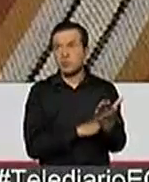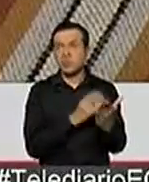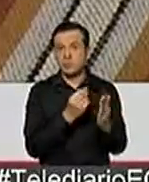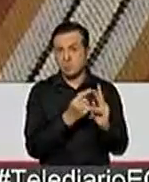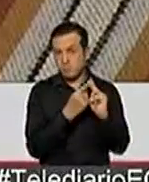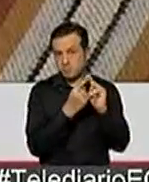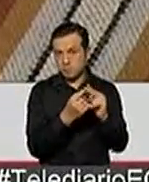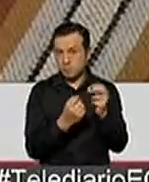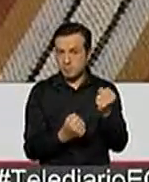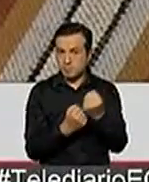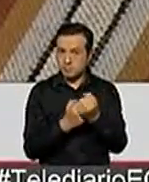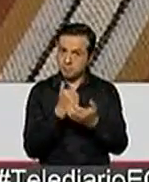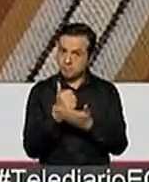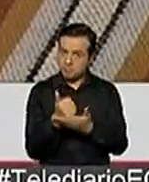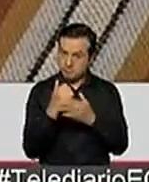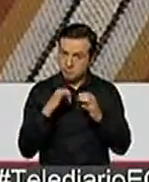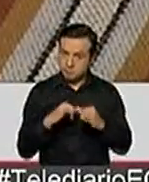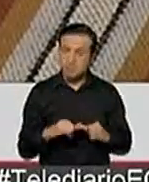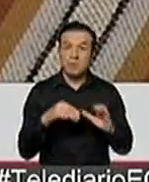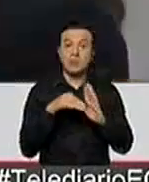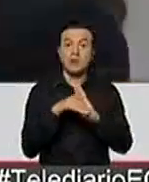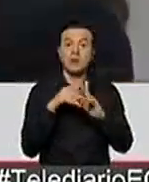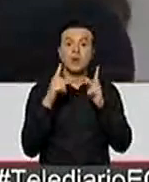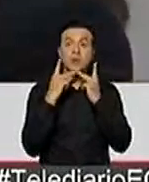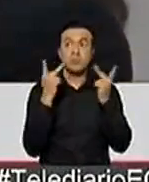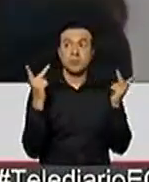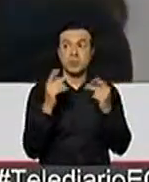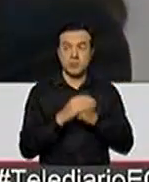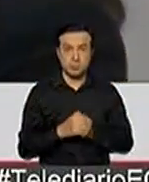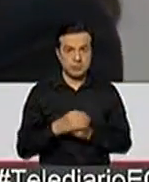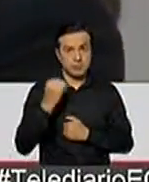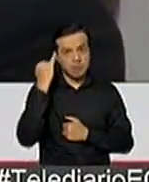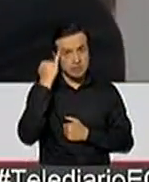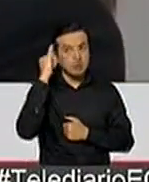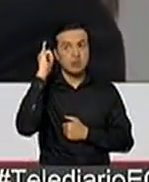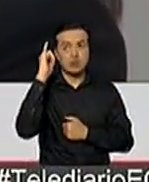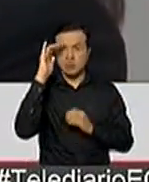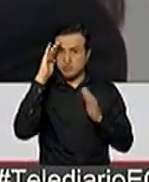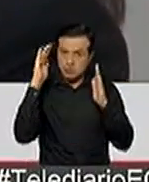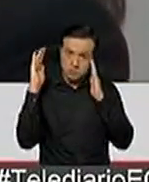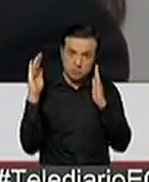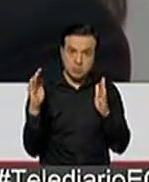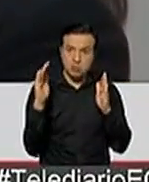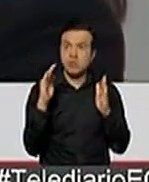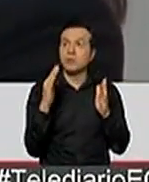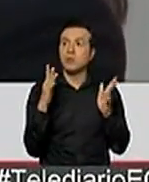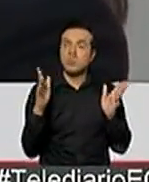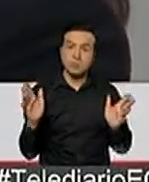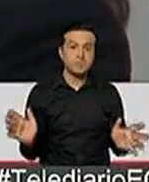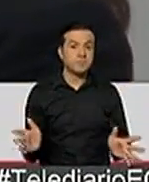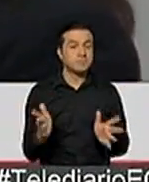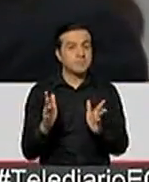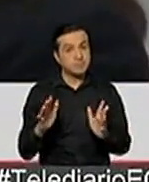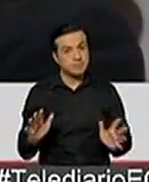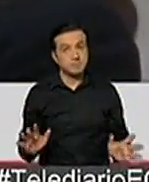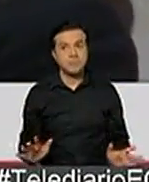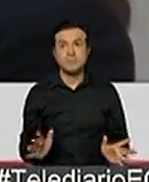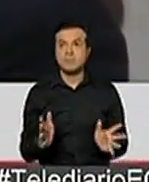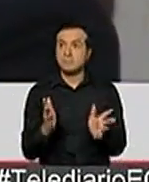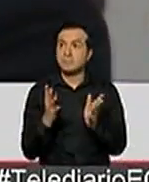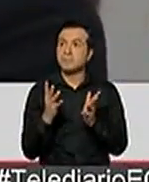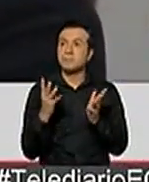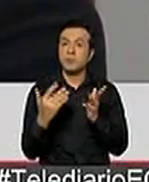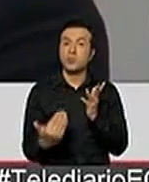créditos en condiciones favorables a través de la banca pública. Una iniciativa destinada a impulsar e